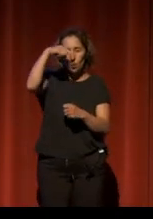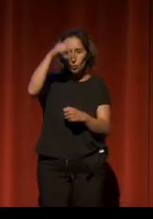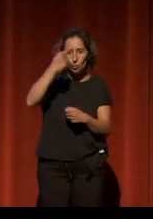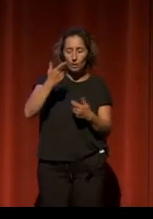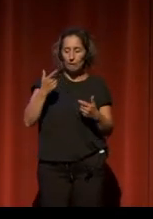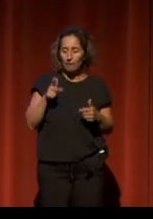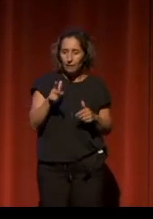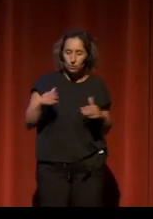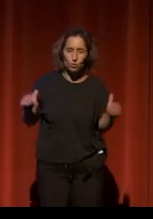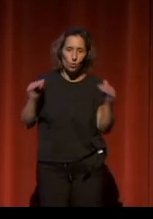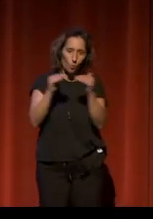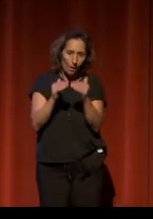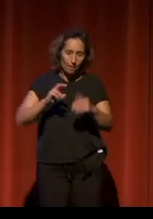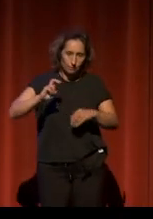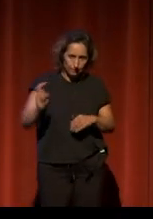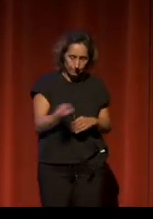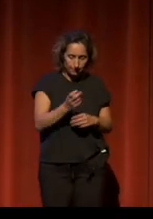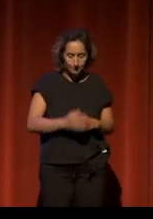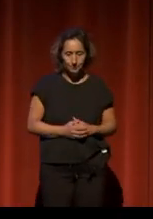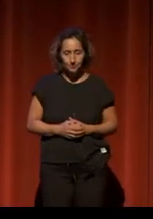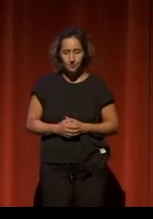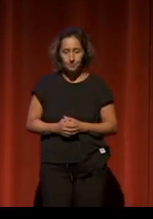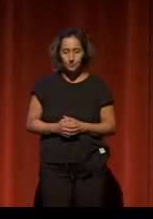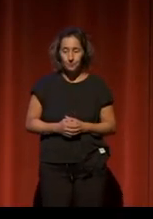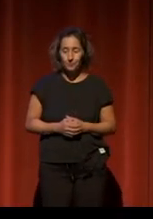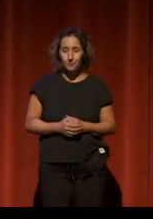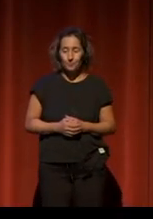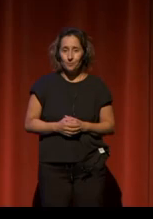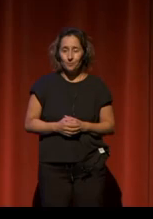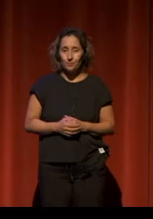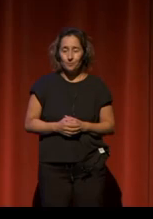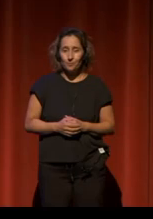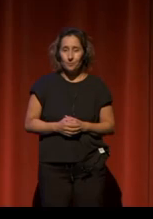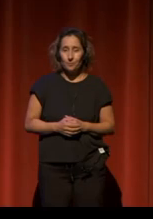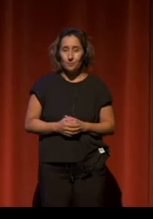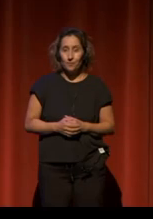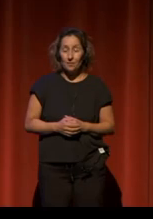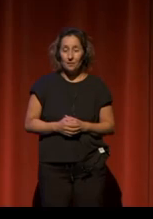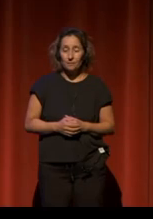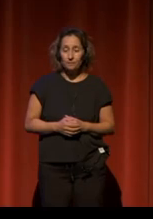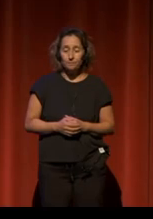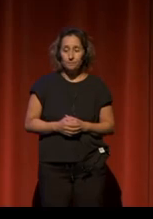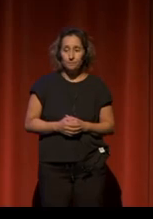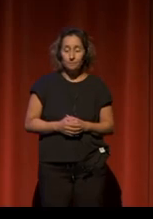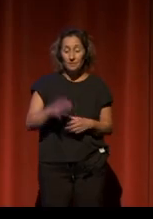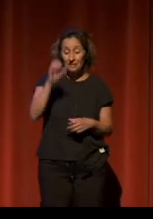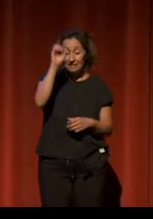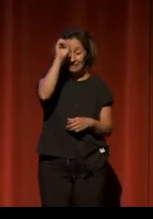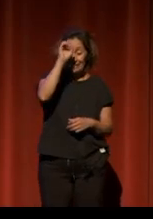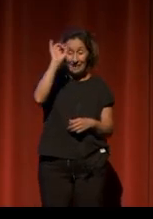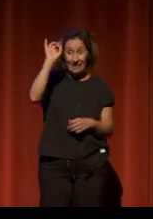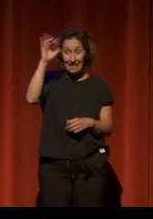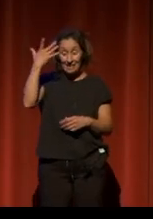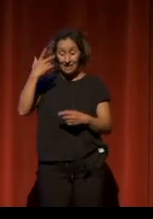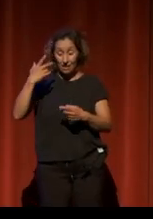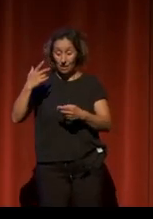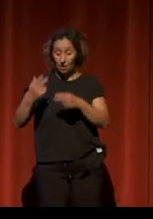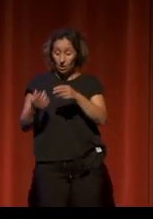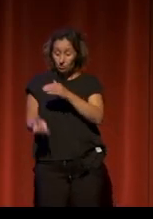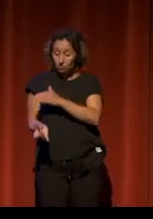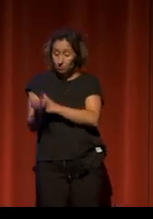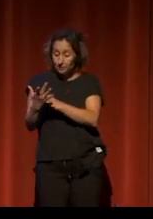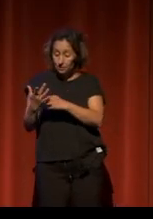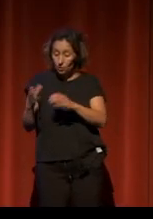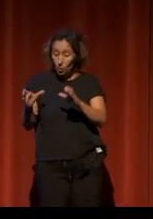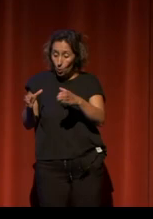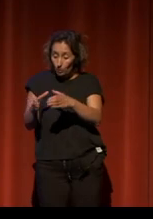etcétera no de alguna forma es la sucesión de diferentes versiones entre esa idea de una construcción de una comunidad